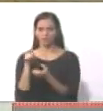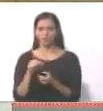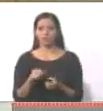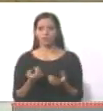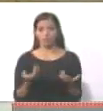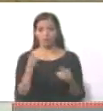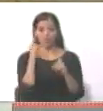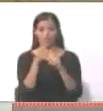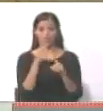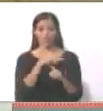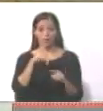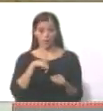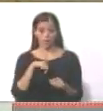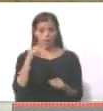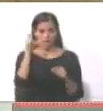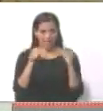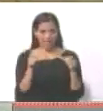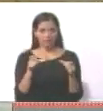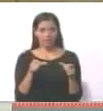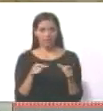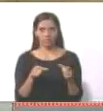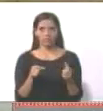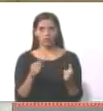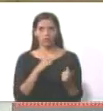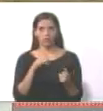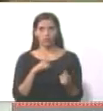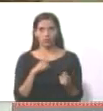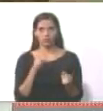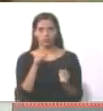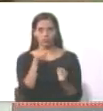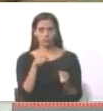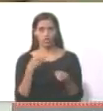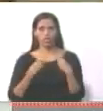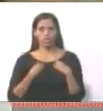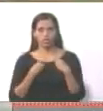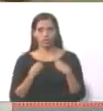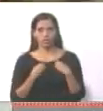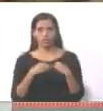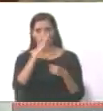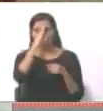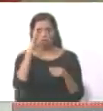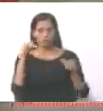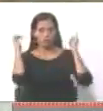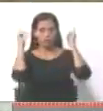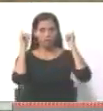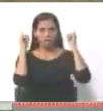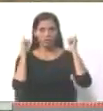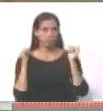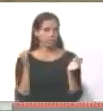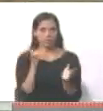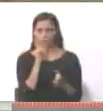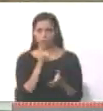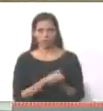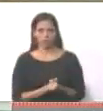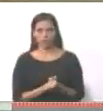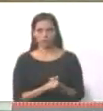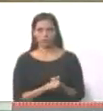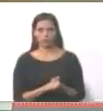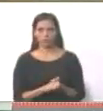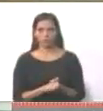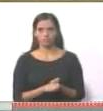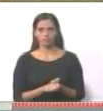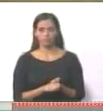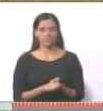a la gente nuestra, y es verdad, nosotros pasando, ustedes pasando trabajo y el Diosdado haciendo una fiesta. ¡Qué desastre!